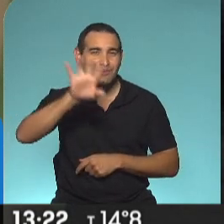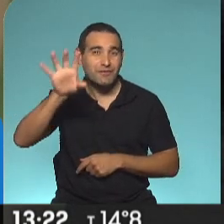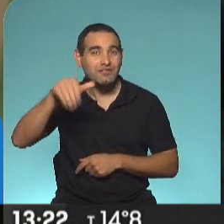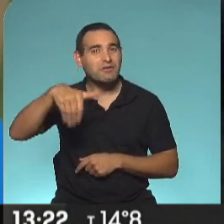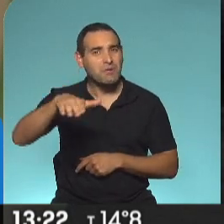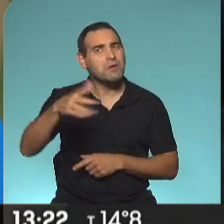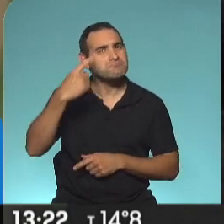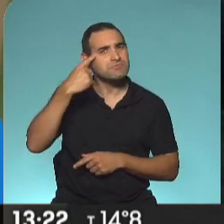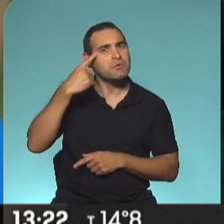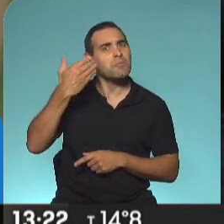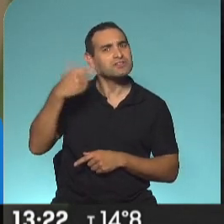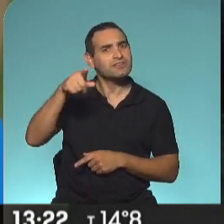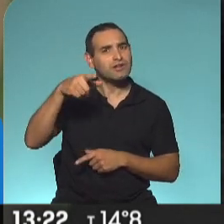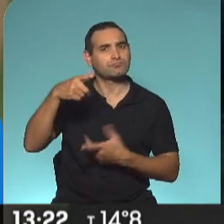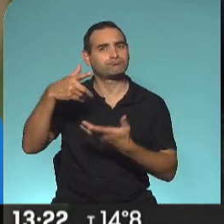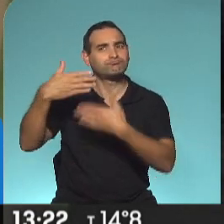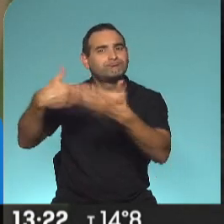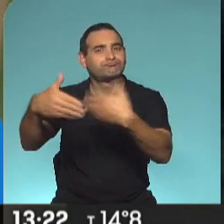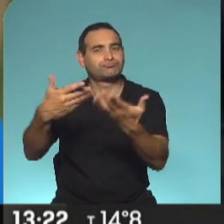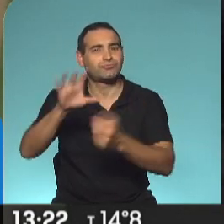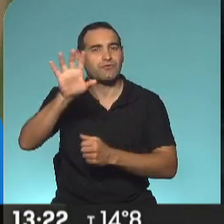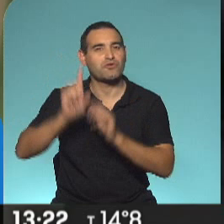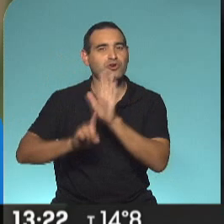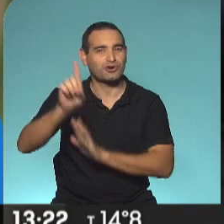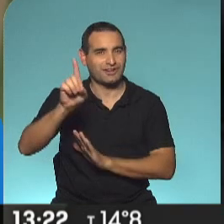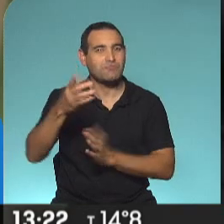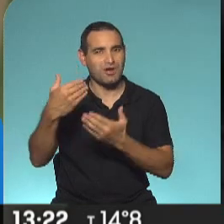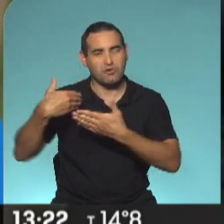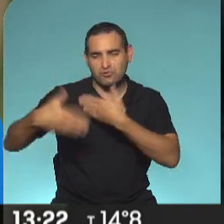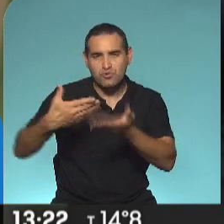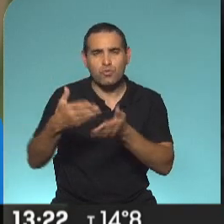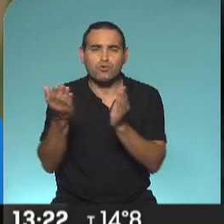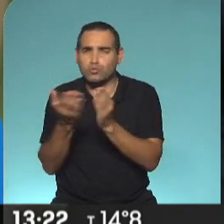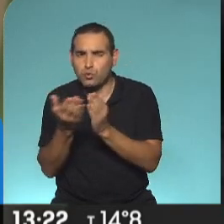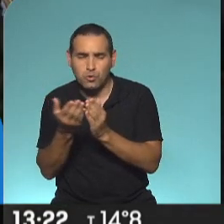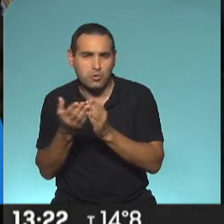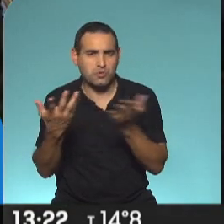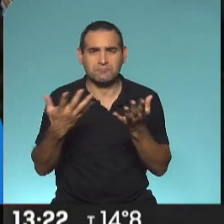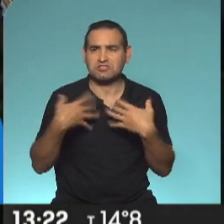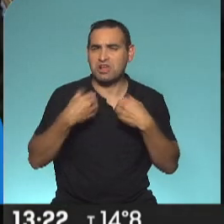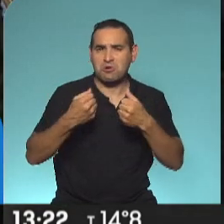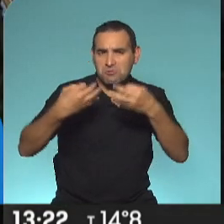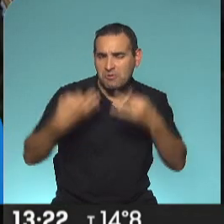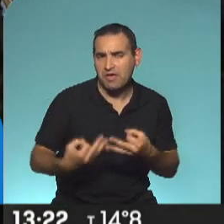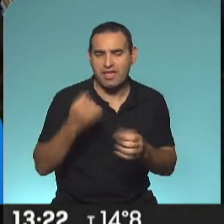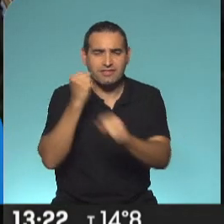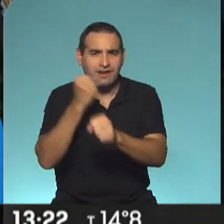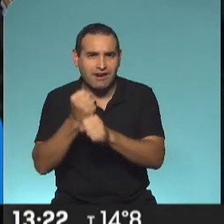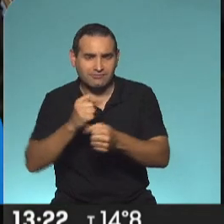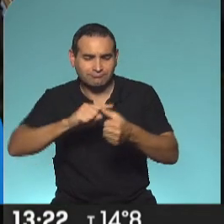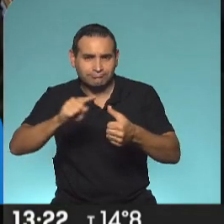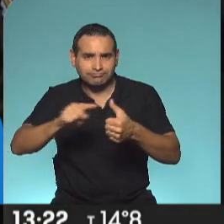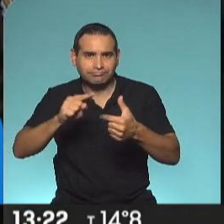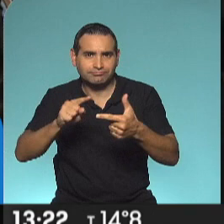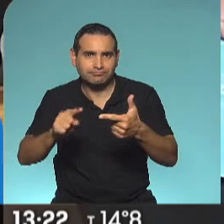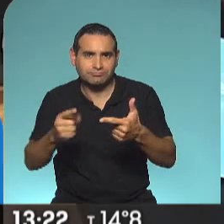poder desarrollarse en el norte, encontrar en el norte posibilidades de estudiar, de salud, de trabajar,